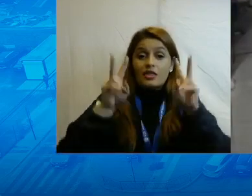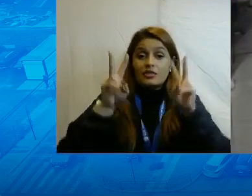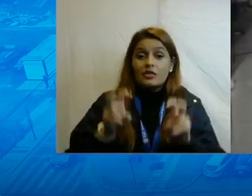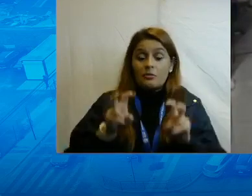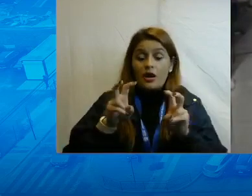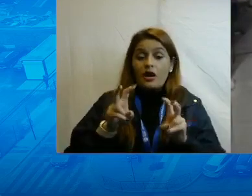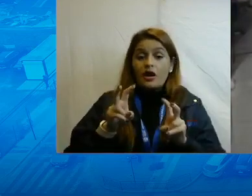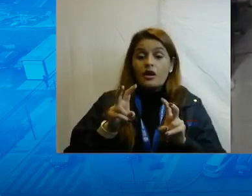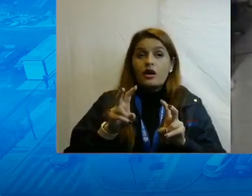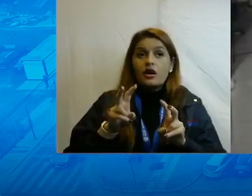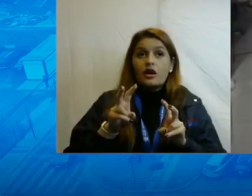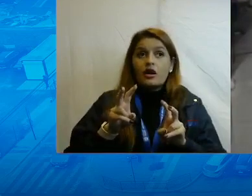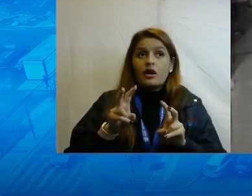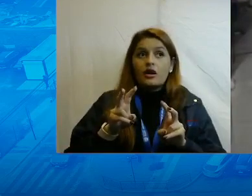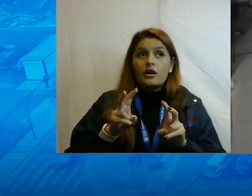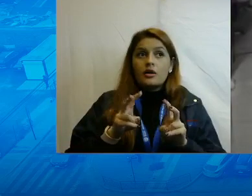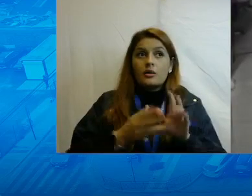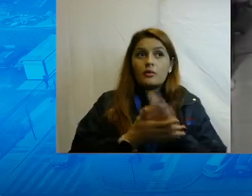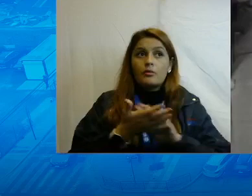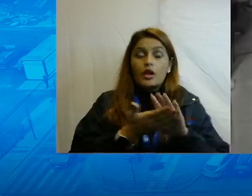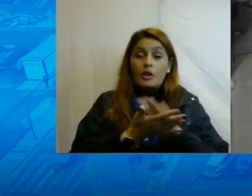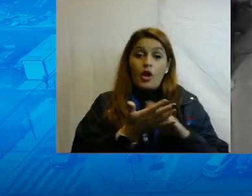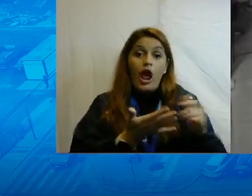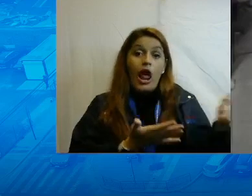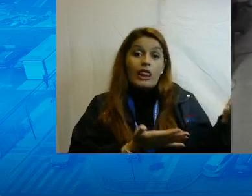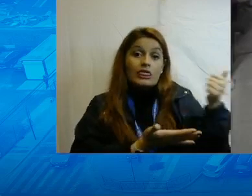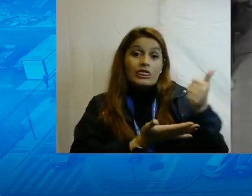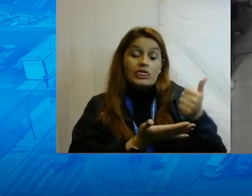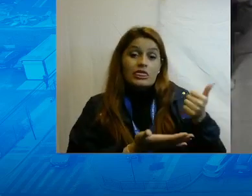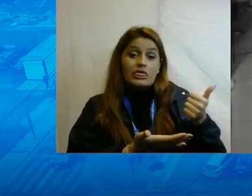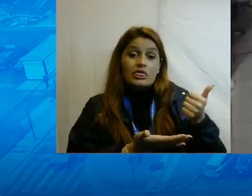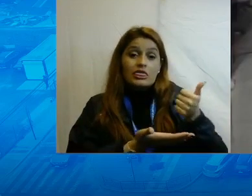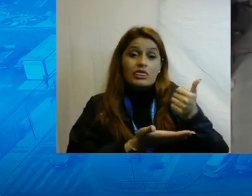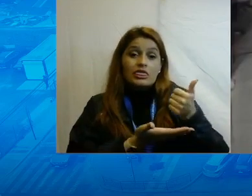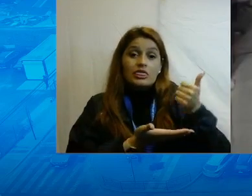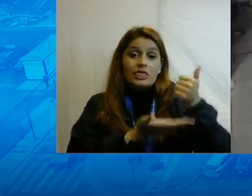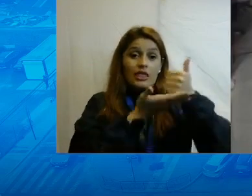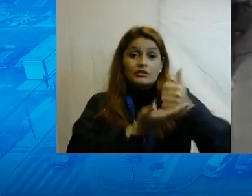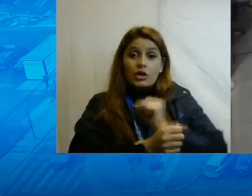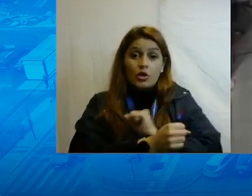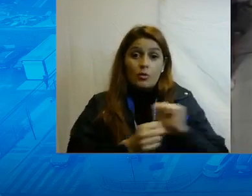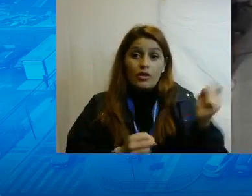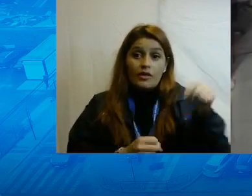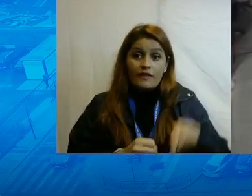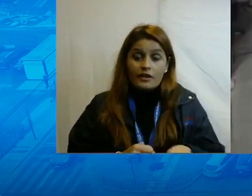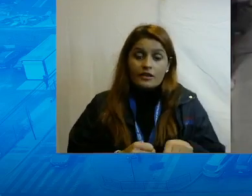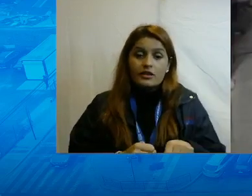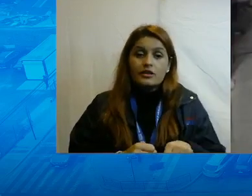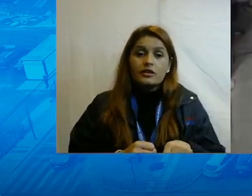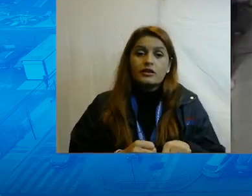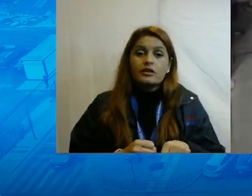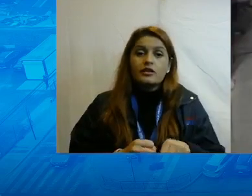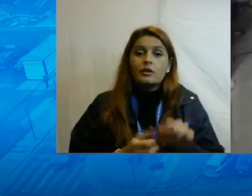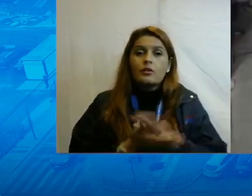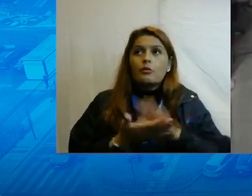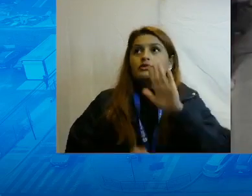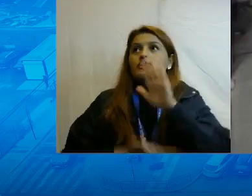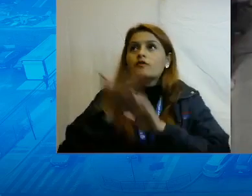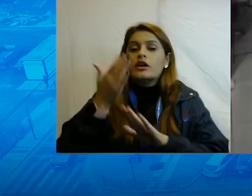como sería el caso si es que la alcaldesa no pudiera asistir en representación de la municipalidad, que no es el caso, o fuera un viaje fuera de